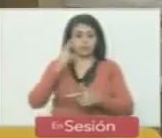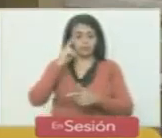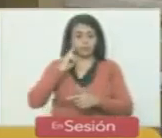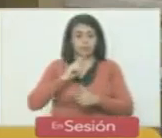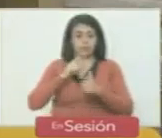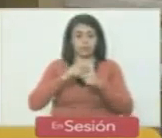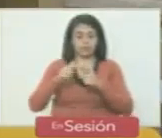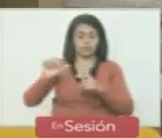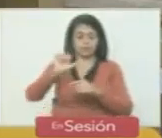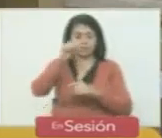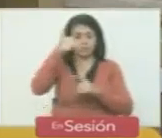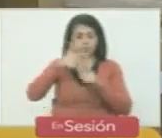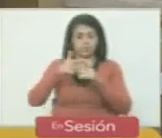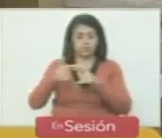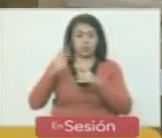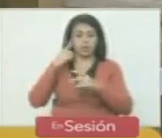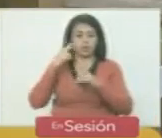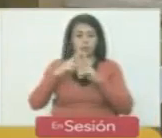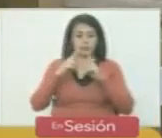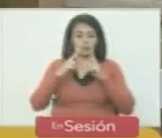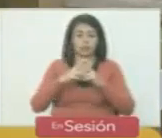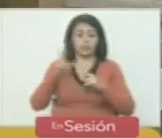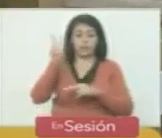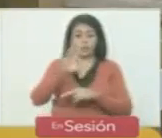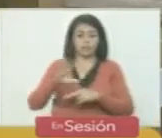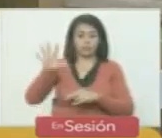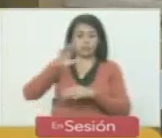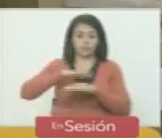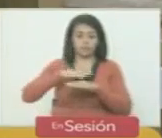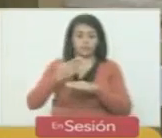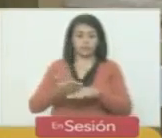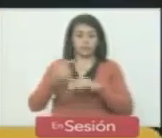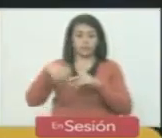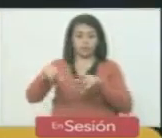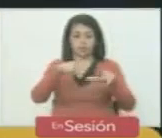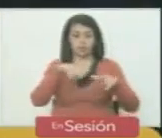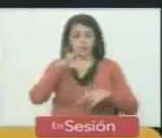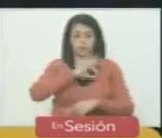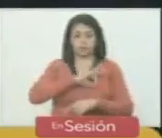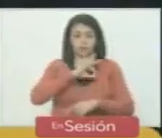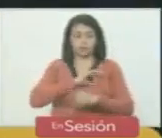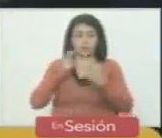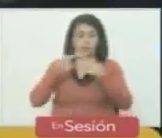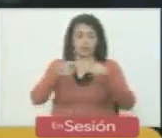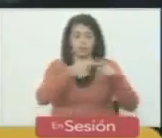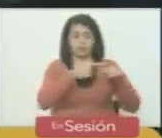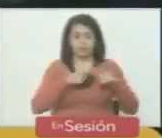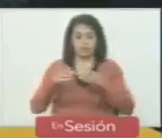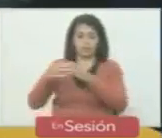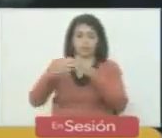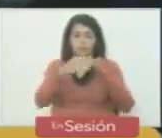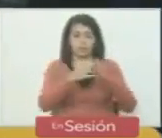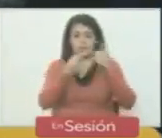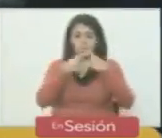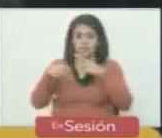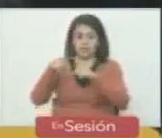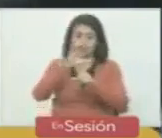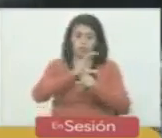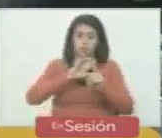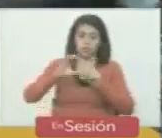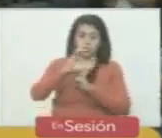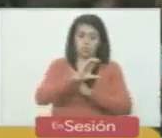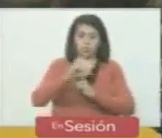el fin supremo de reconocer al Estado venezolano desde una sociedad multiétnica y pluricultural,